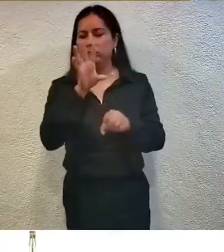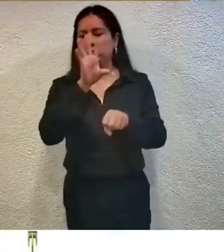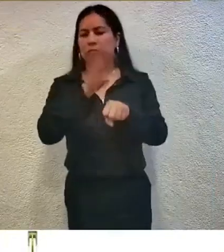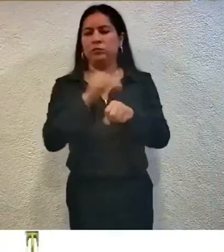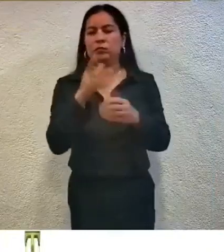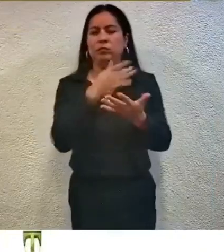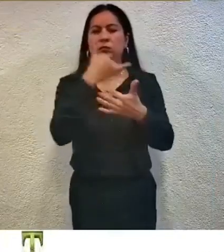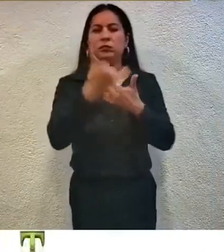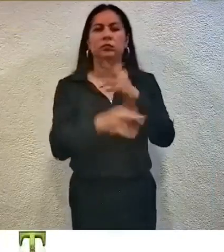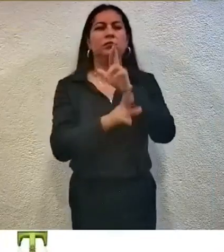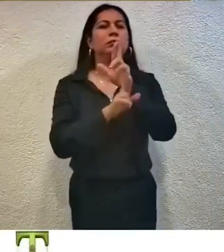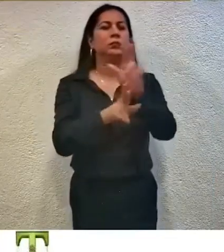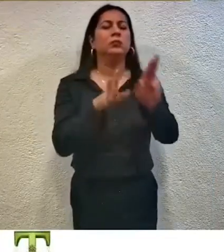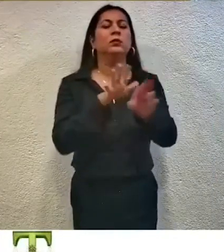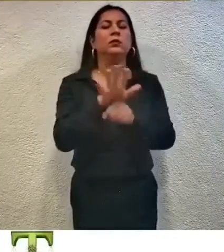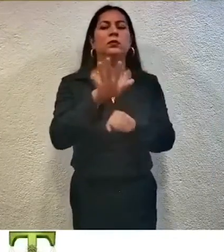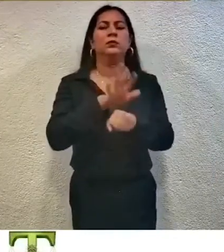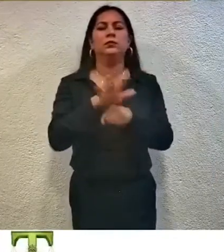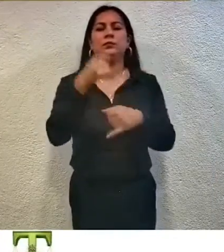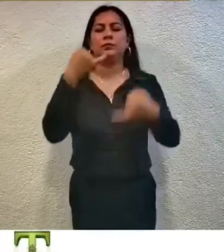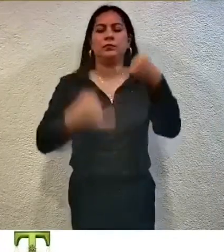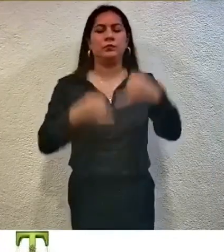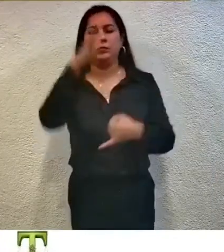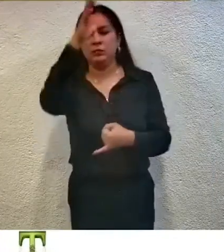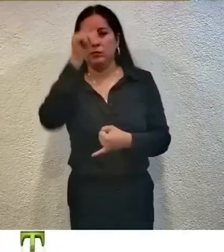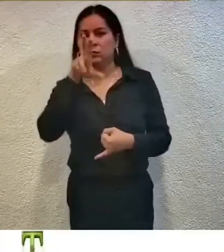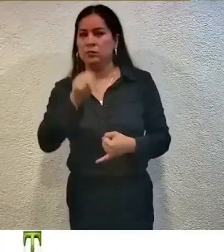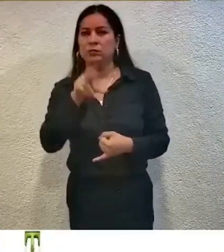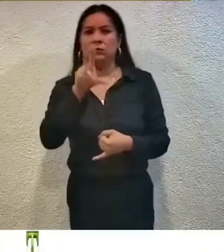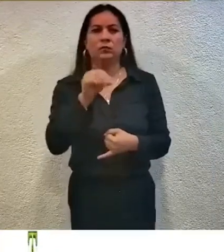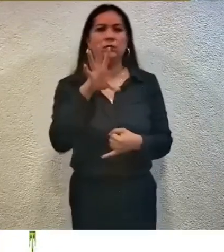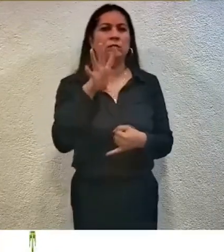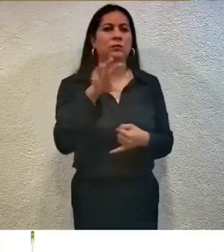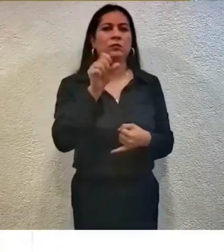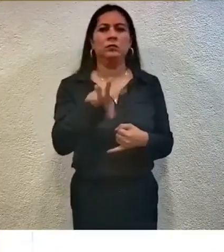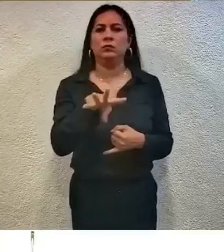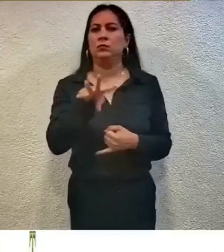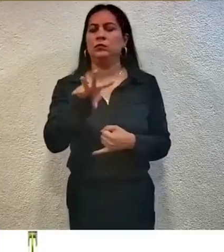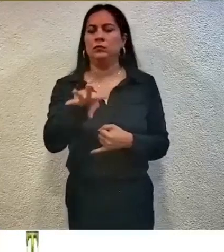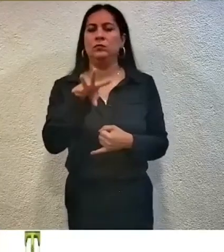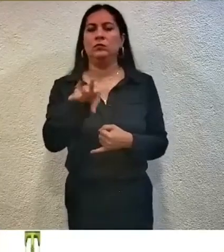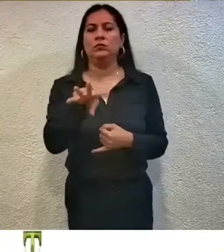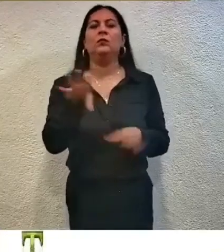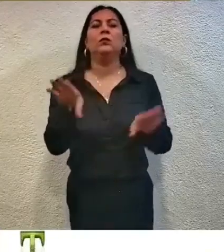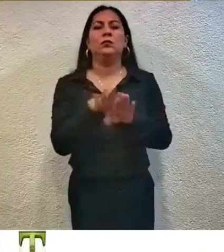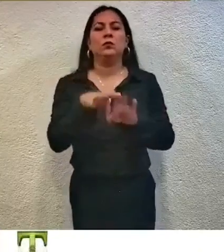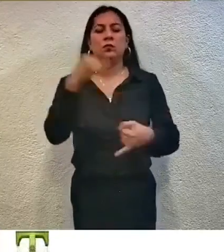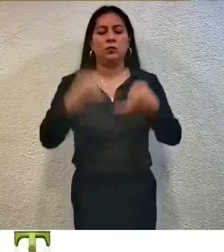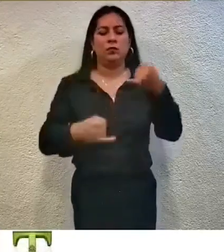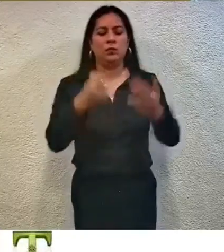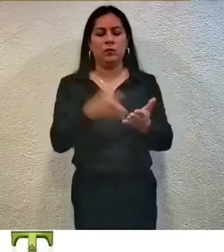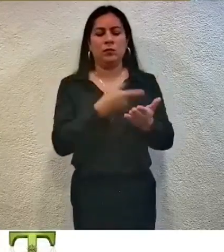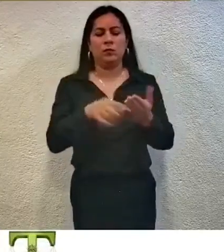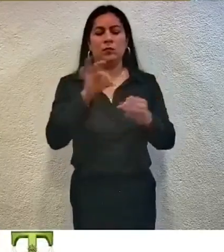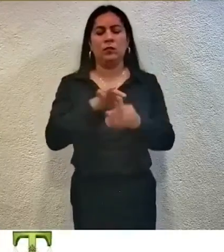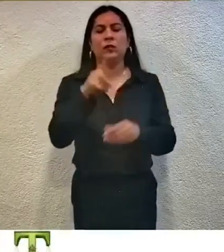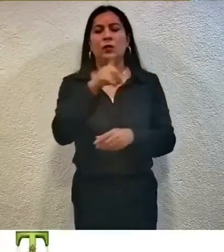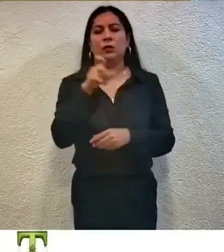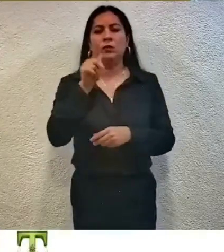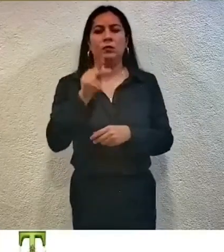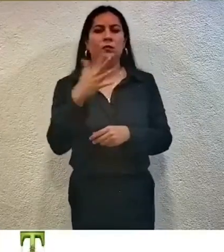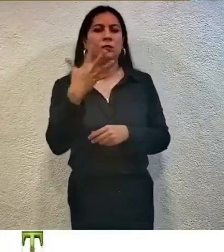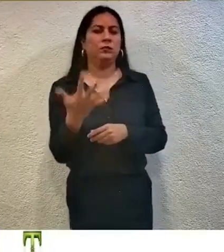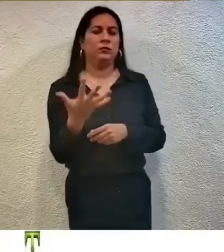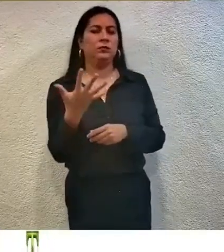el proyecto de resolución relativo a los juicios de inconformidad 04 y 019, así como el juicio electoral ciudadano